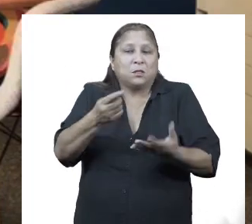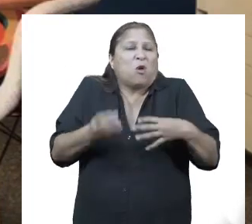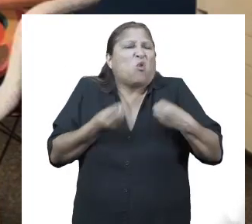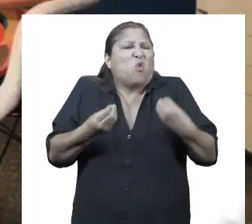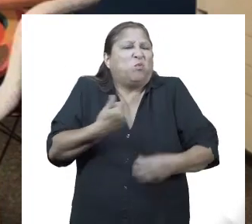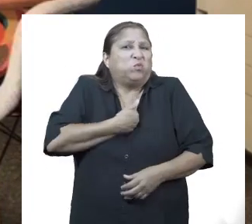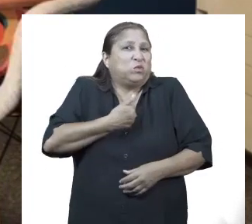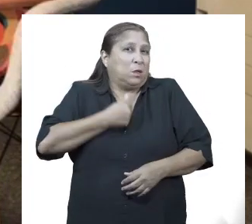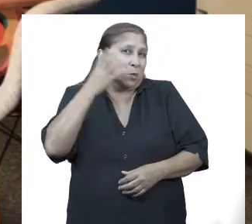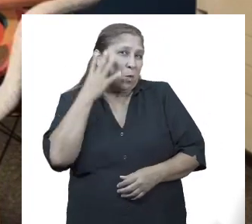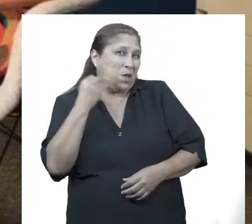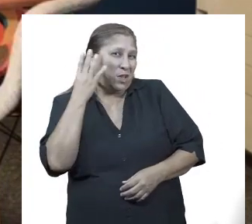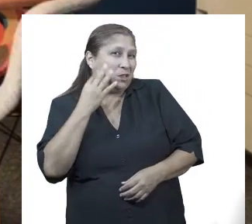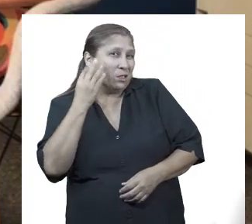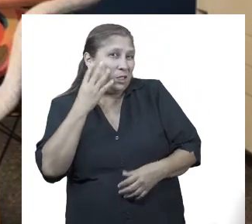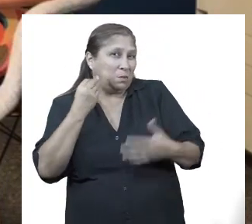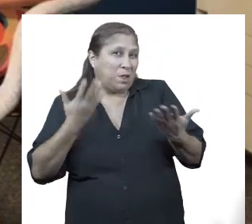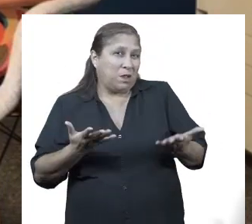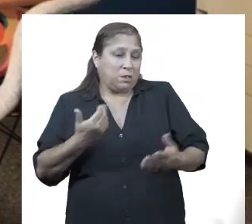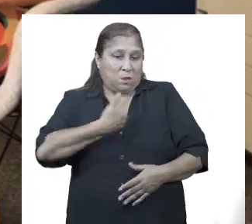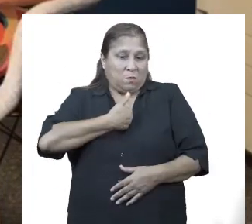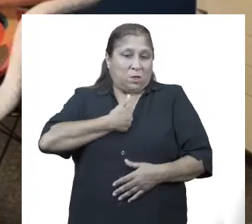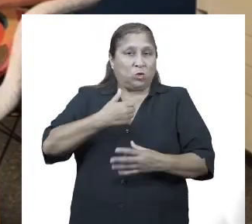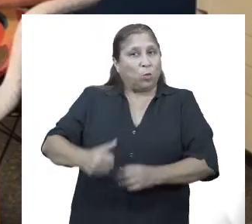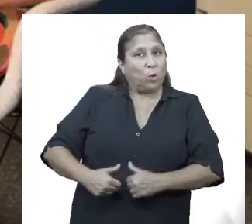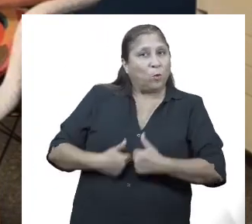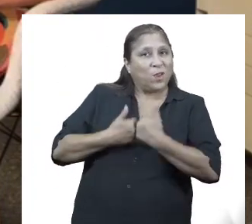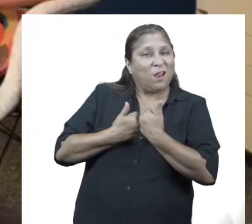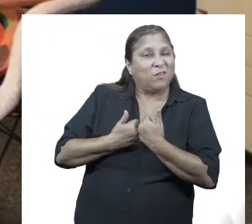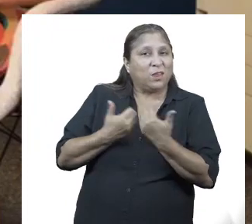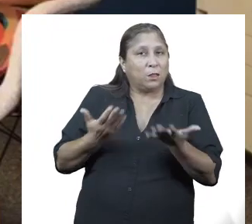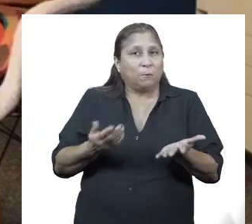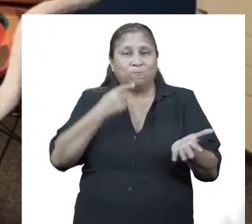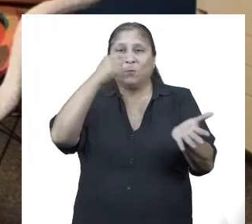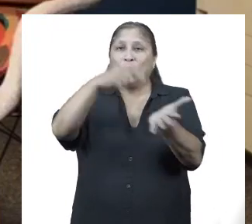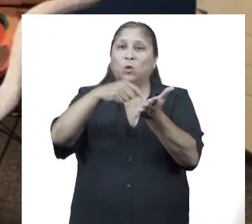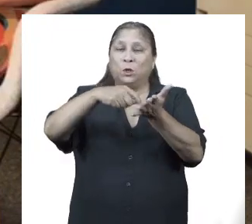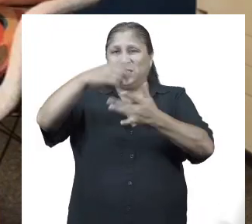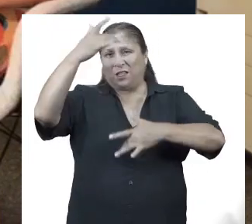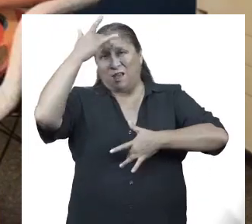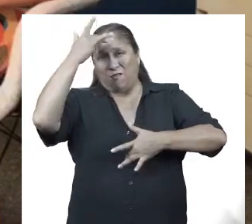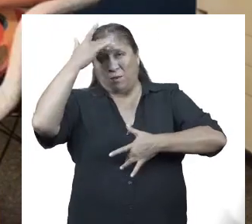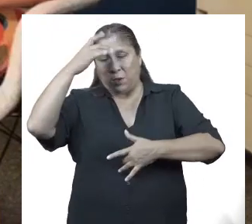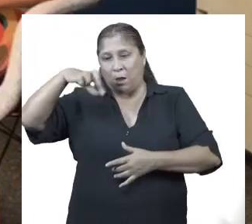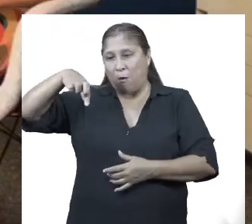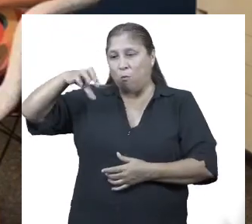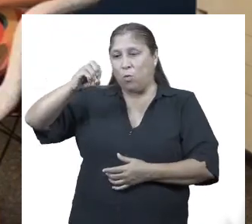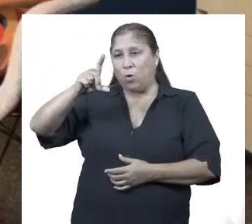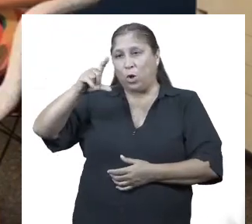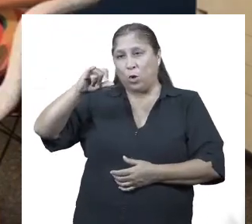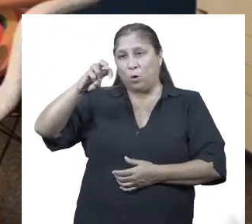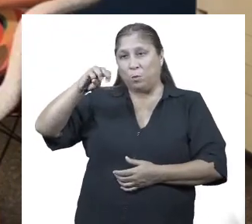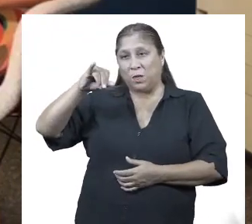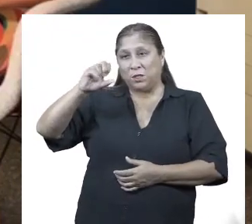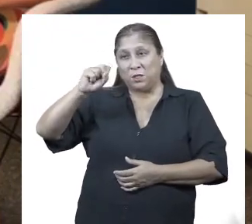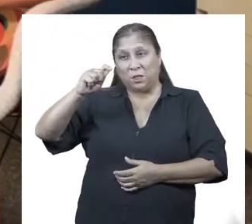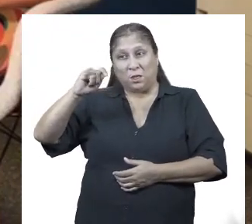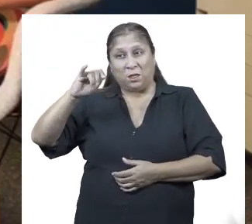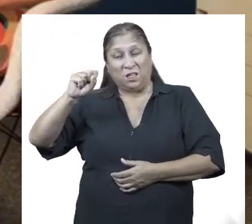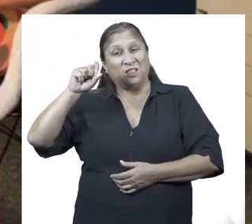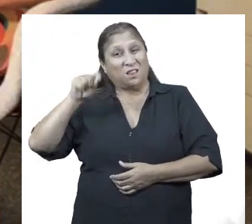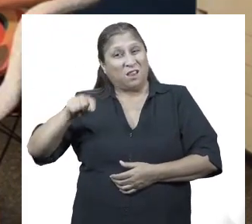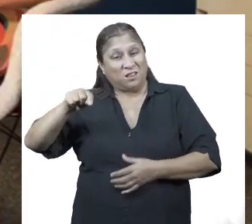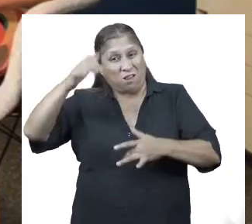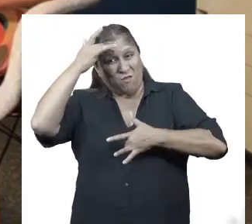la experiencia de su vida con esta enfermedad que se llama polimiositis, pero también cómo